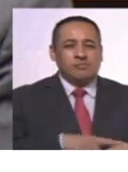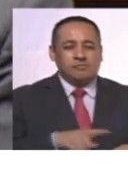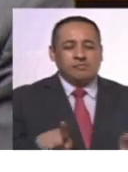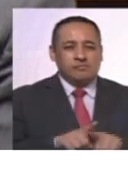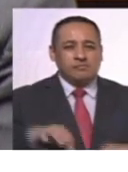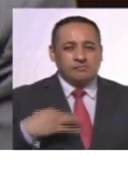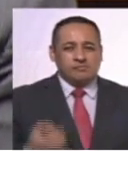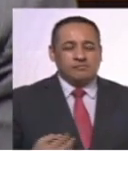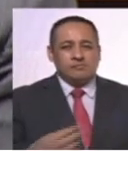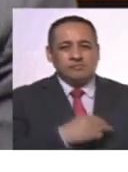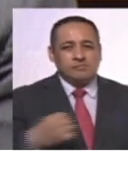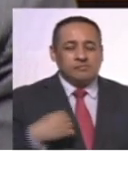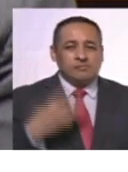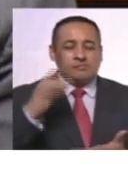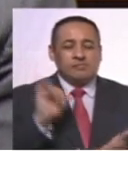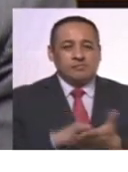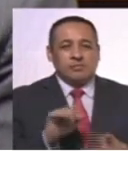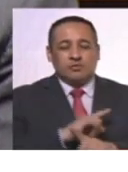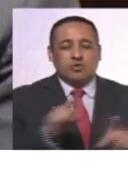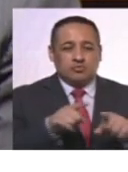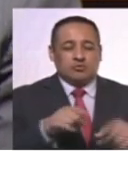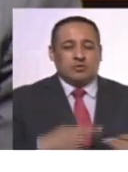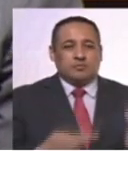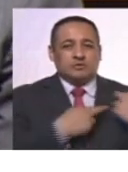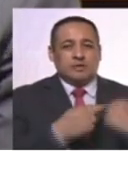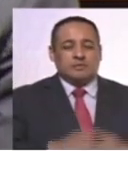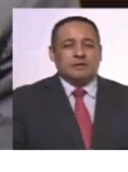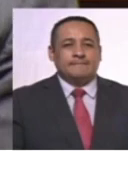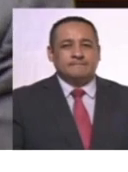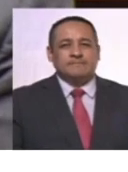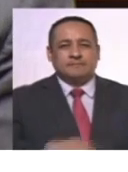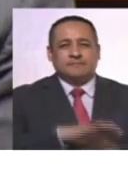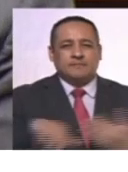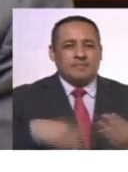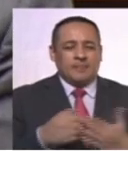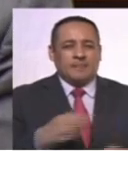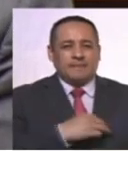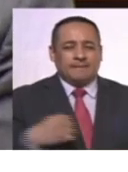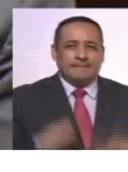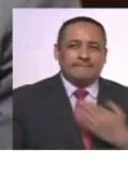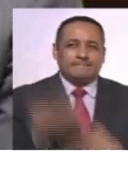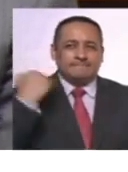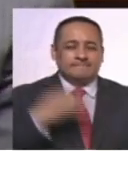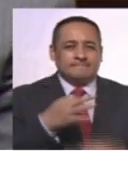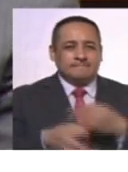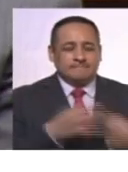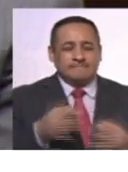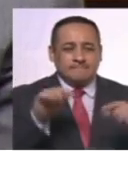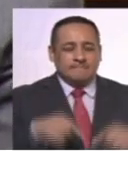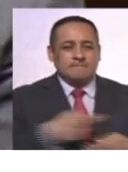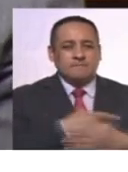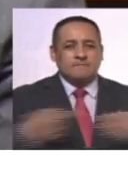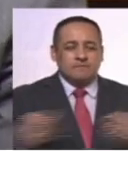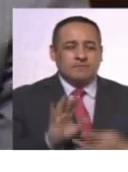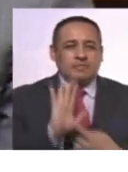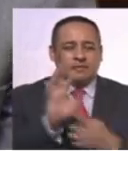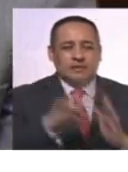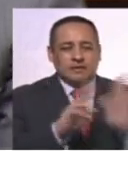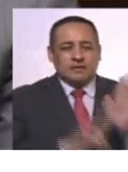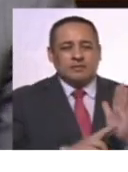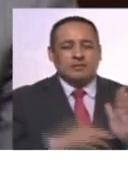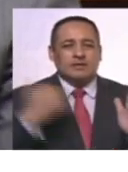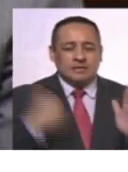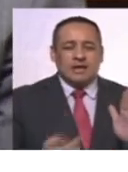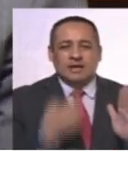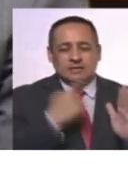señora ministra, y espero que no sea su caso también, todos los ministros anteriores nos han dicho que en esta semana sale el reglamento, ya